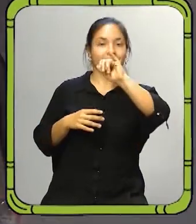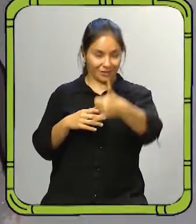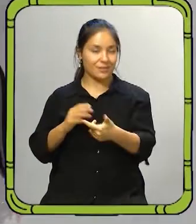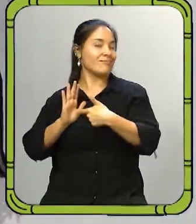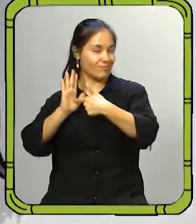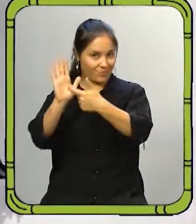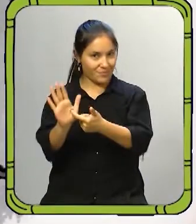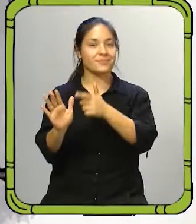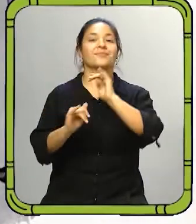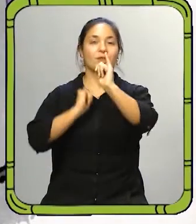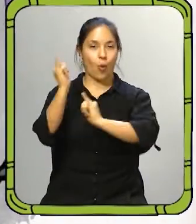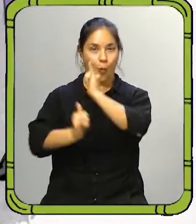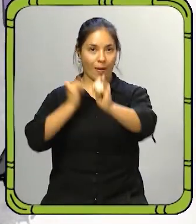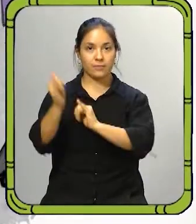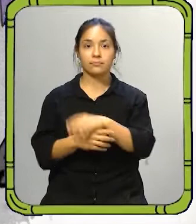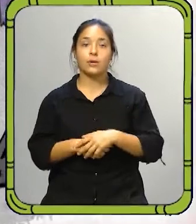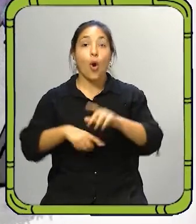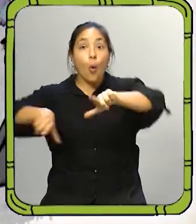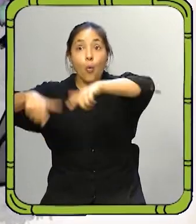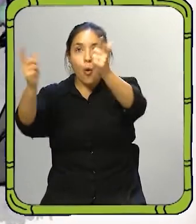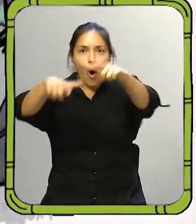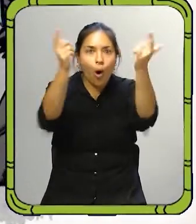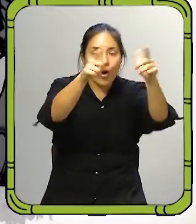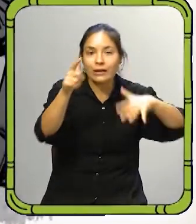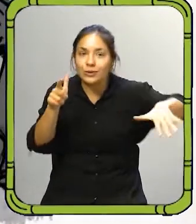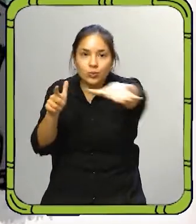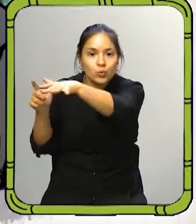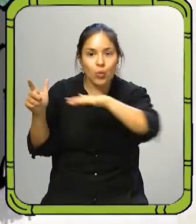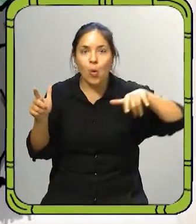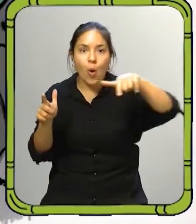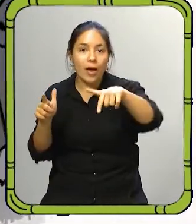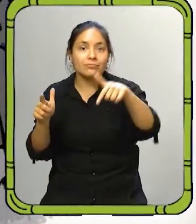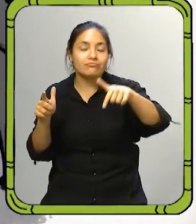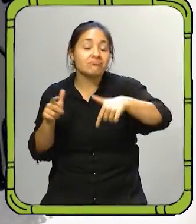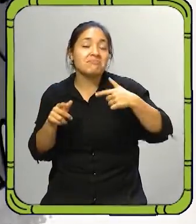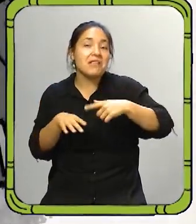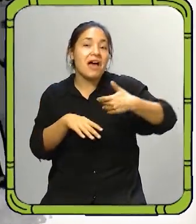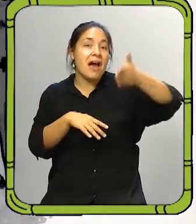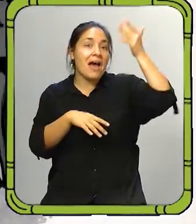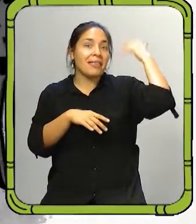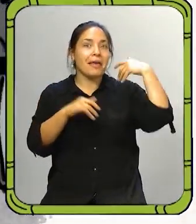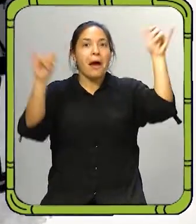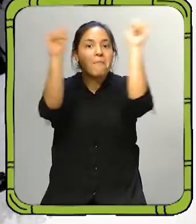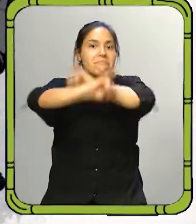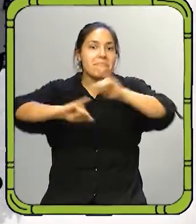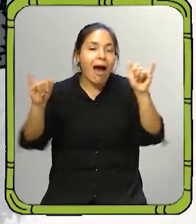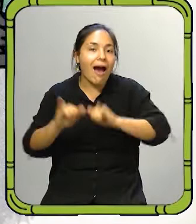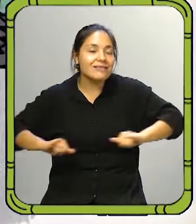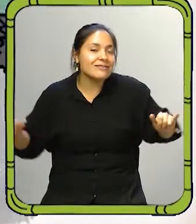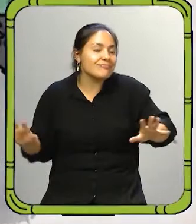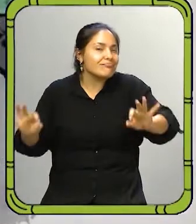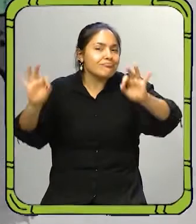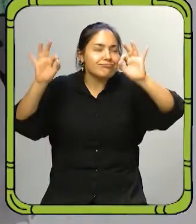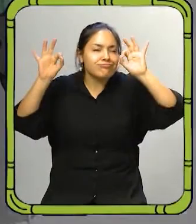así. En el bosque de Zarzabalanda había una vez en que La Paz era la reina del